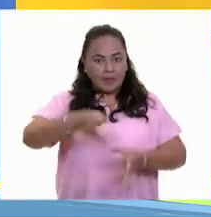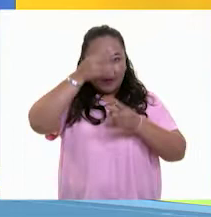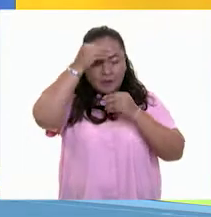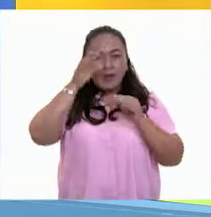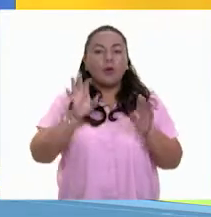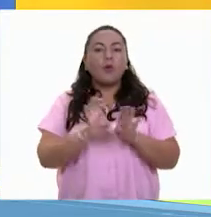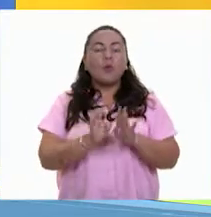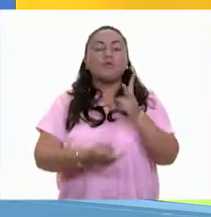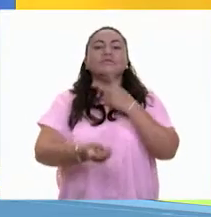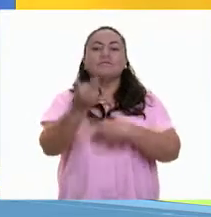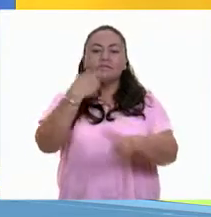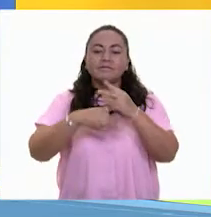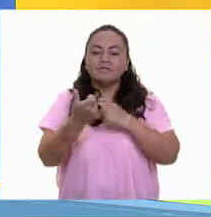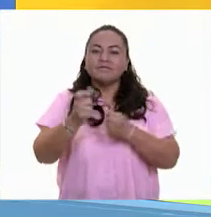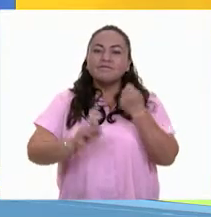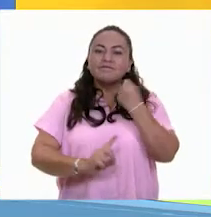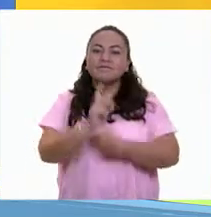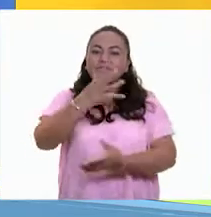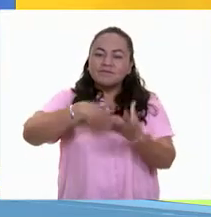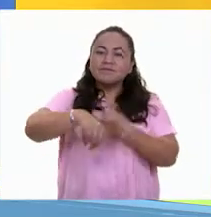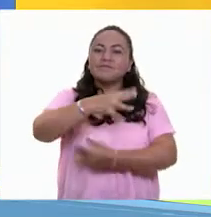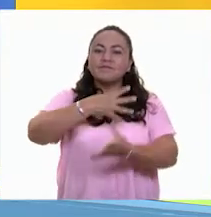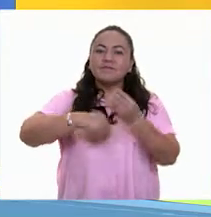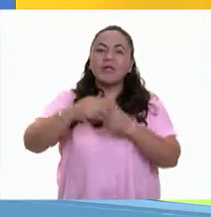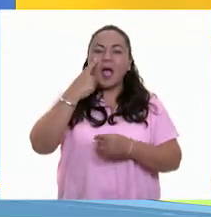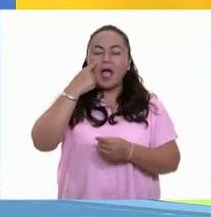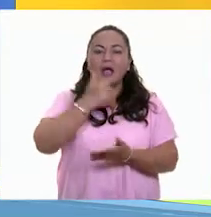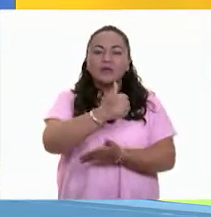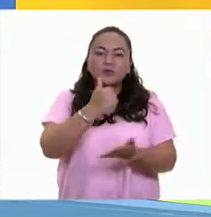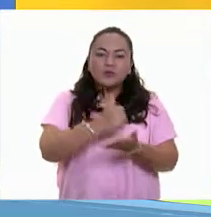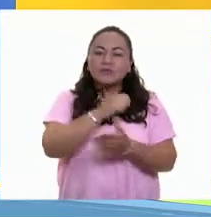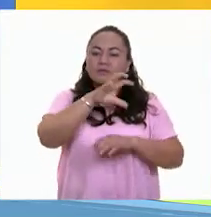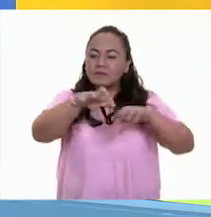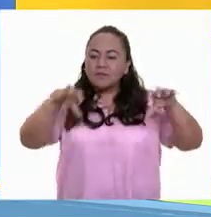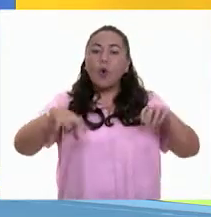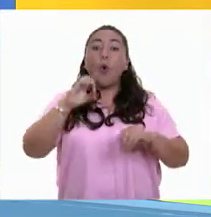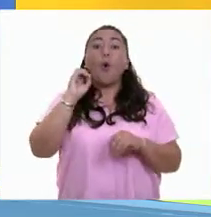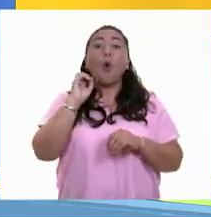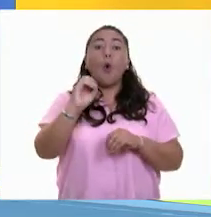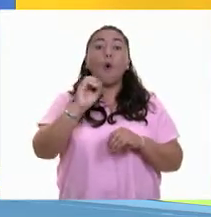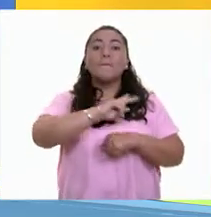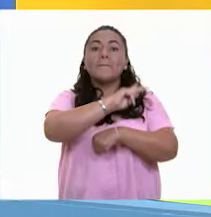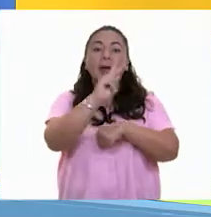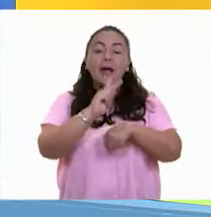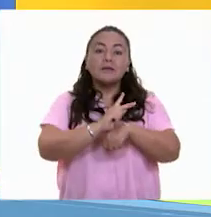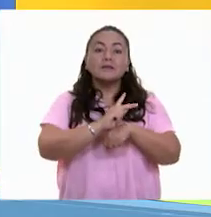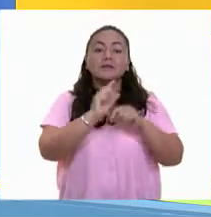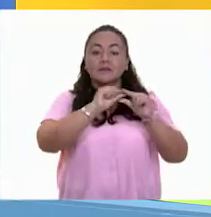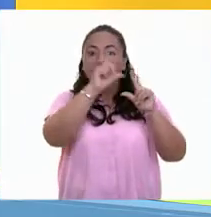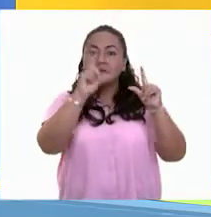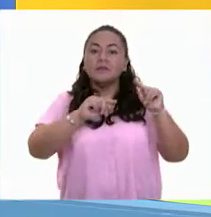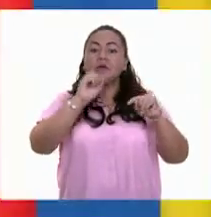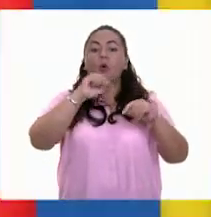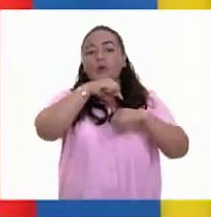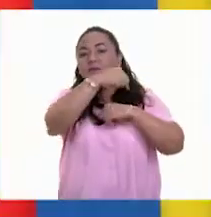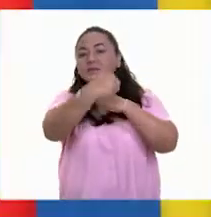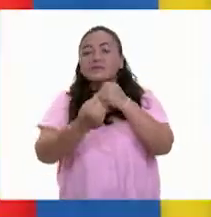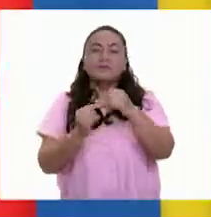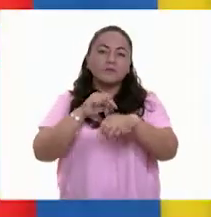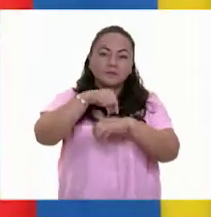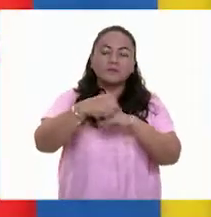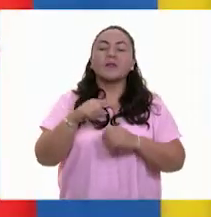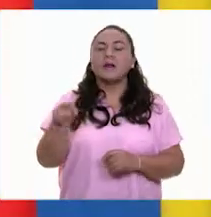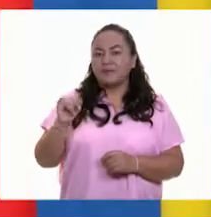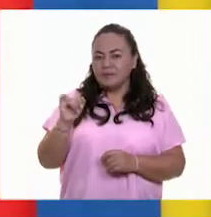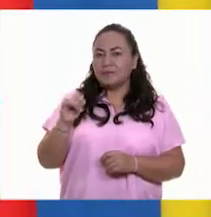las consecuencias económicas que se presentan en las ciudades, entidades o países por los desastres. ¿Estoy en lo correcto? Sí,